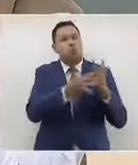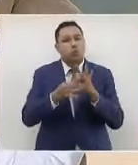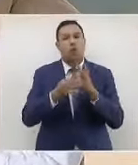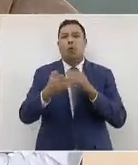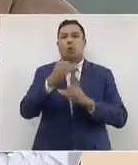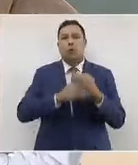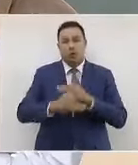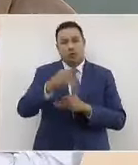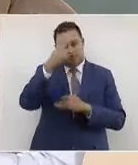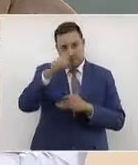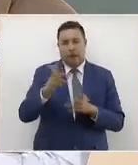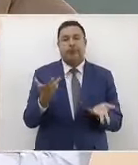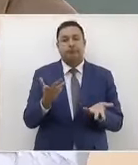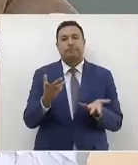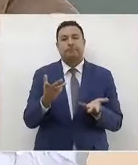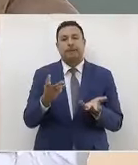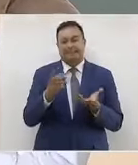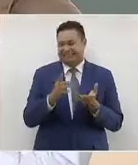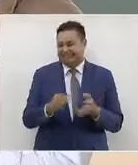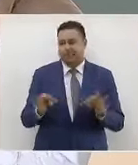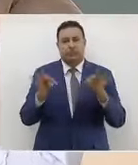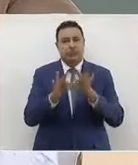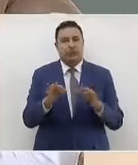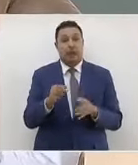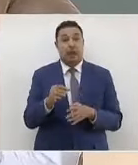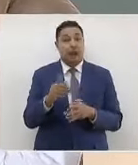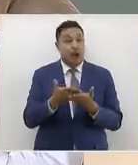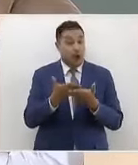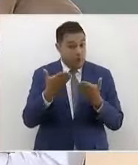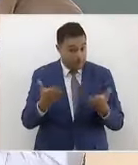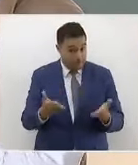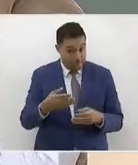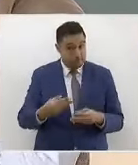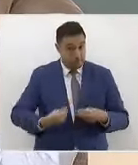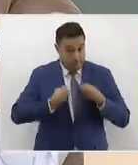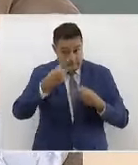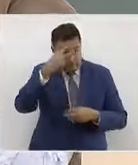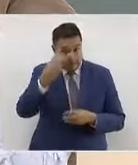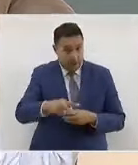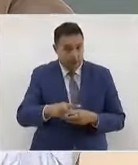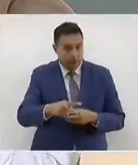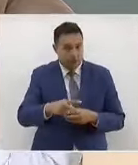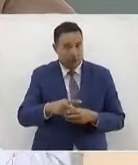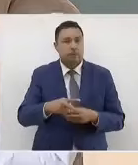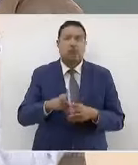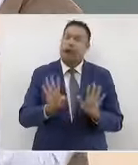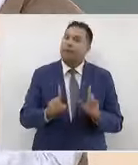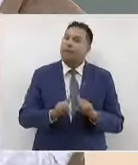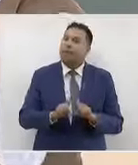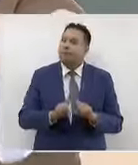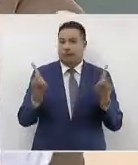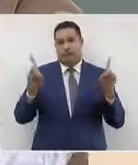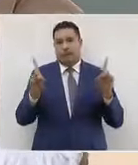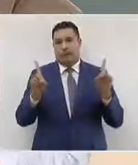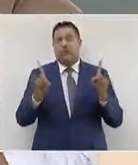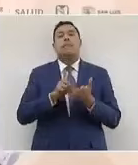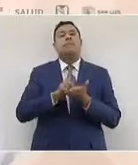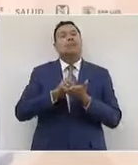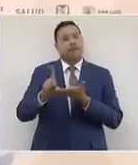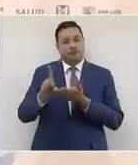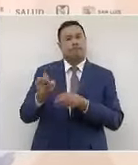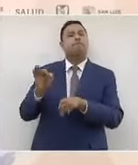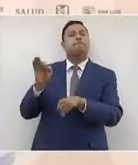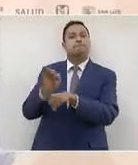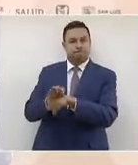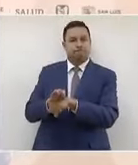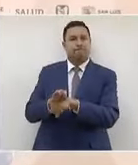todas, dándoles a entender algo, que hoy la vida en México tiene un valor diferente, que los derechos se cumplen y